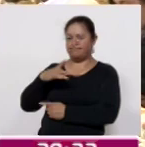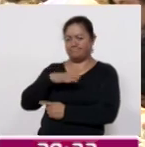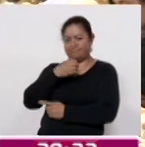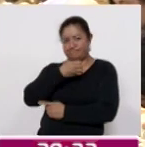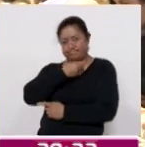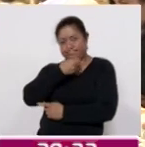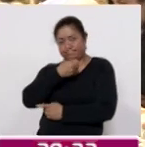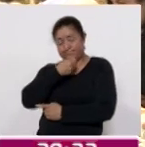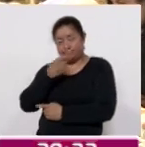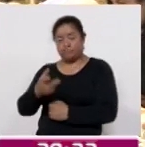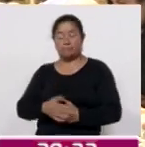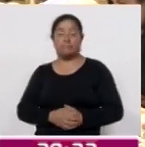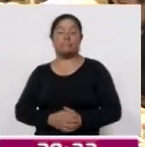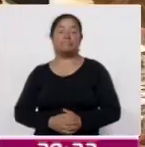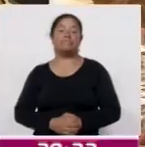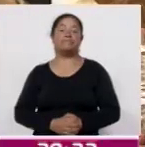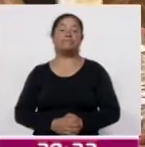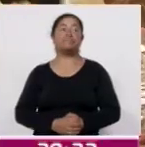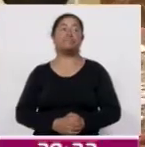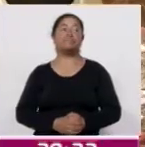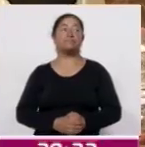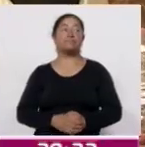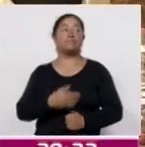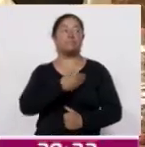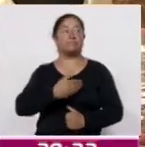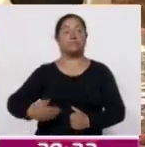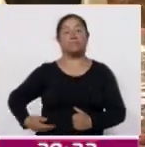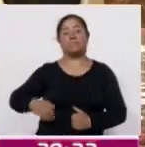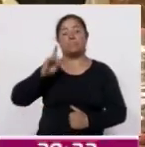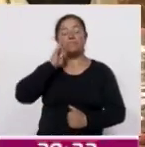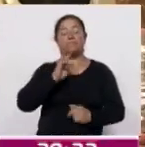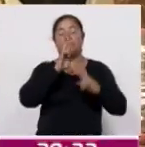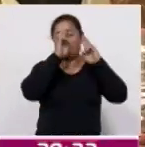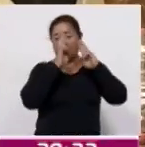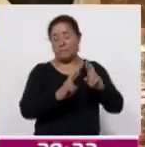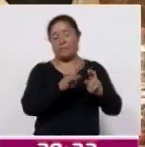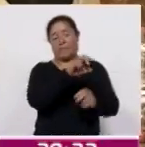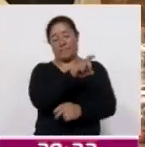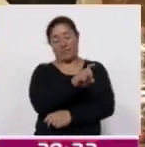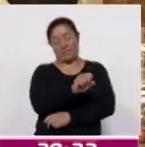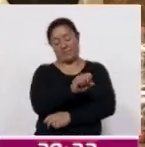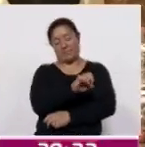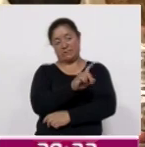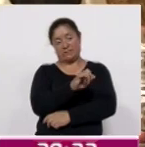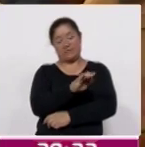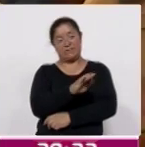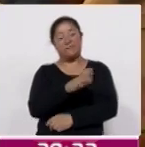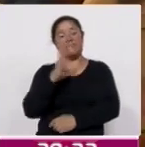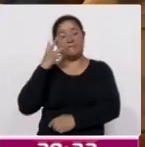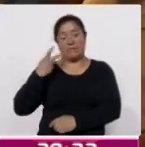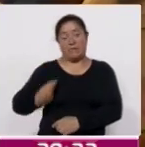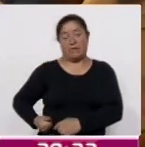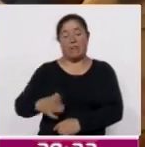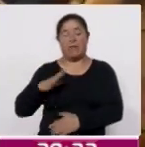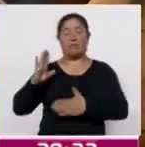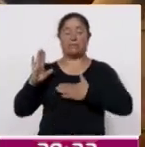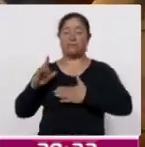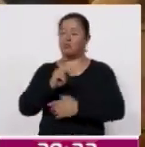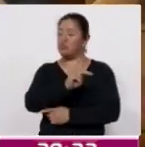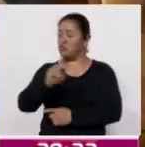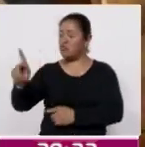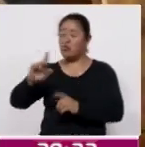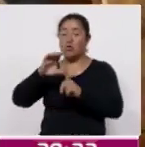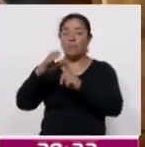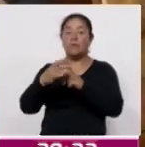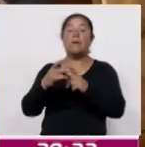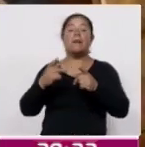La Presidenta Honorífica del Sistema Estatal para el Desarrollo Integral de la Familia, Mariana Espinosa de los Monteros Cuellar, tomó protesta al Comité de